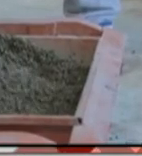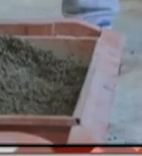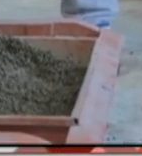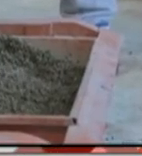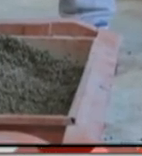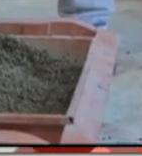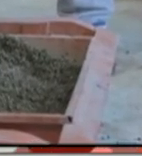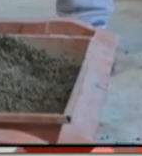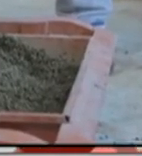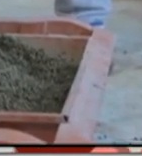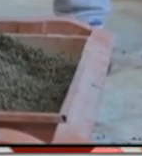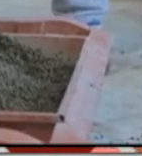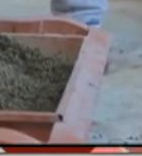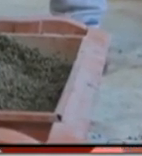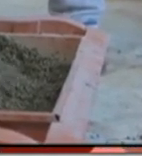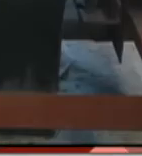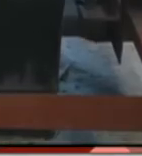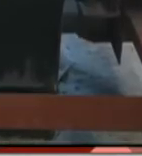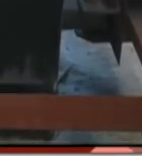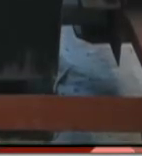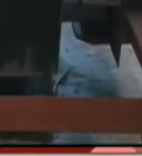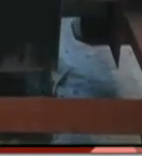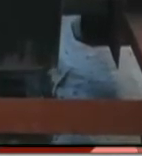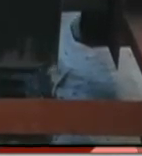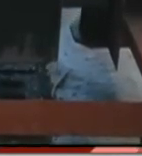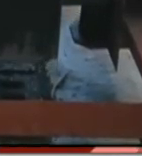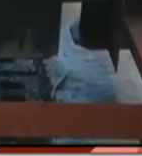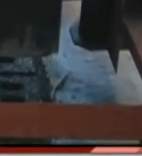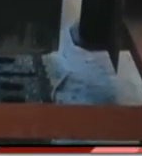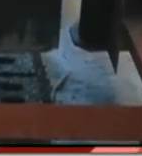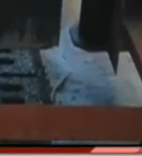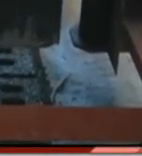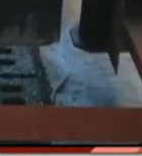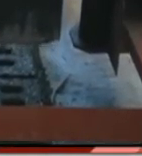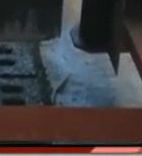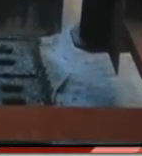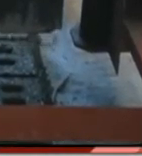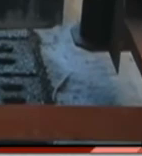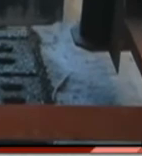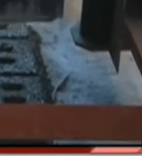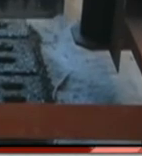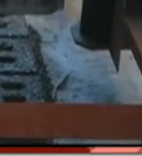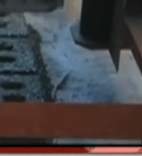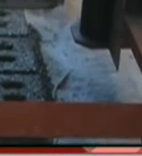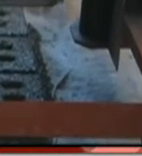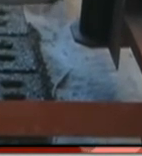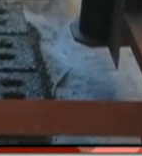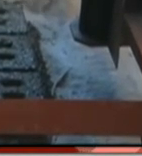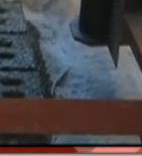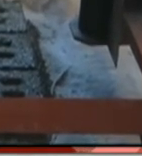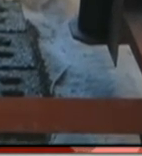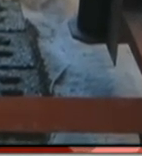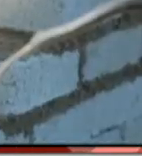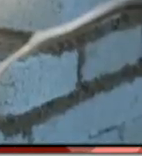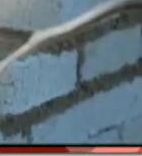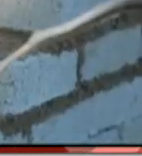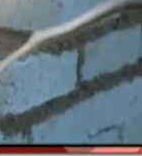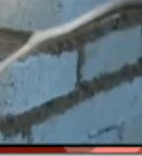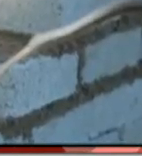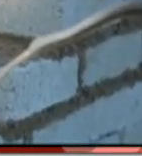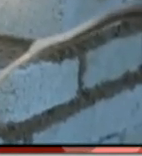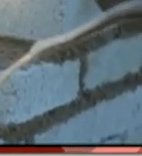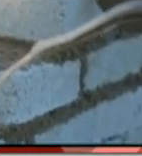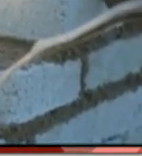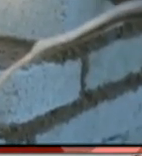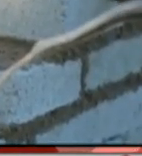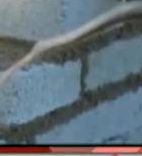de Chile, Colombia, México y Perú. Este proyecto busca ofrecer una solución a la problemática del medio ambiente, pero al mismo tiempo mejorar